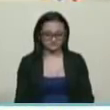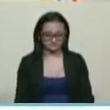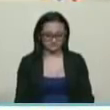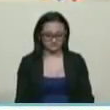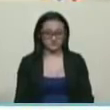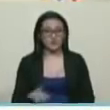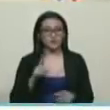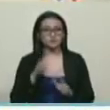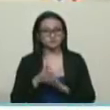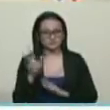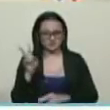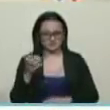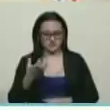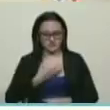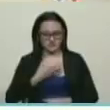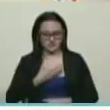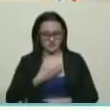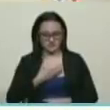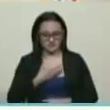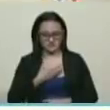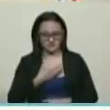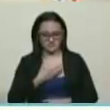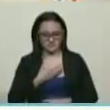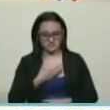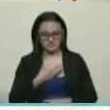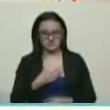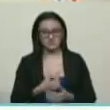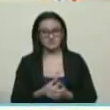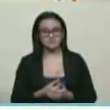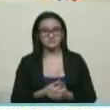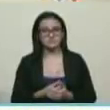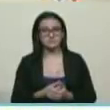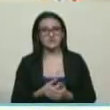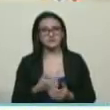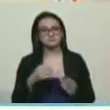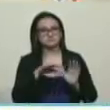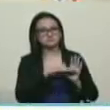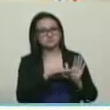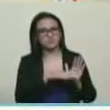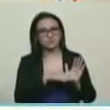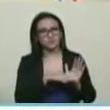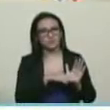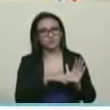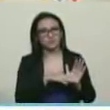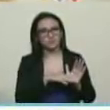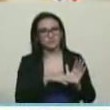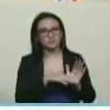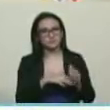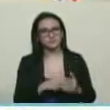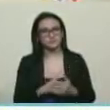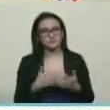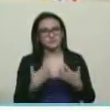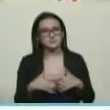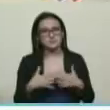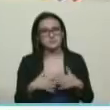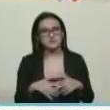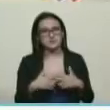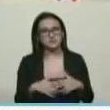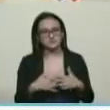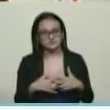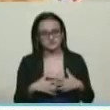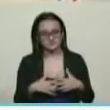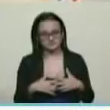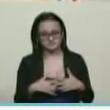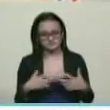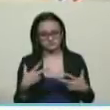el alcalde, voy a ver cómo es. Siempre hay reportes y de máquinas que de pronto se